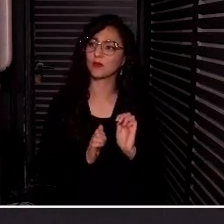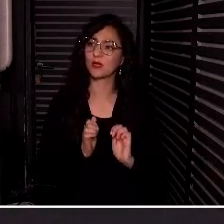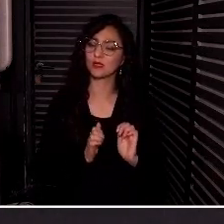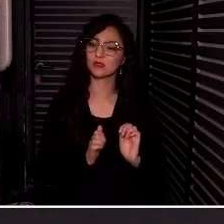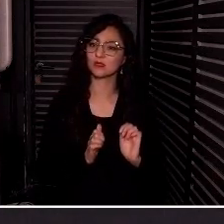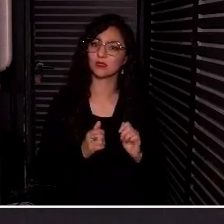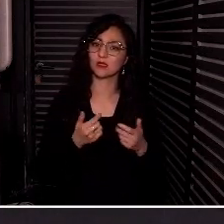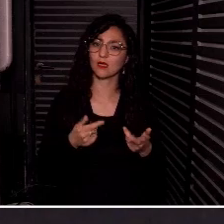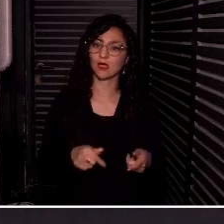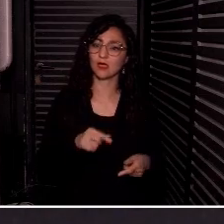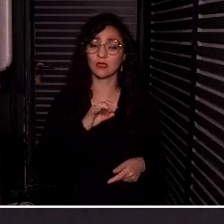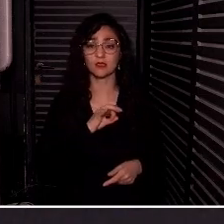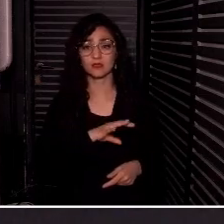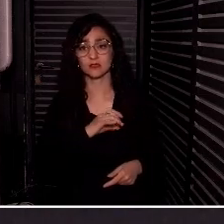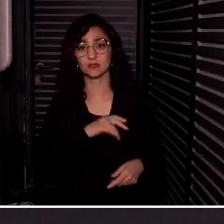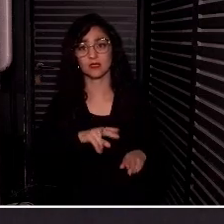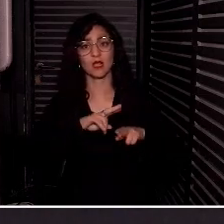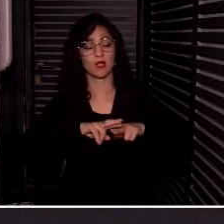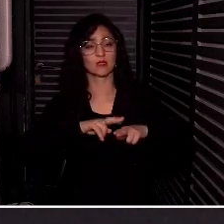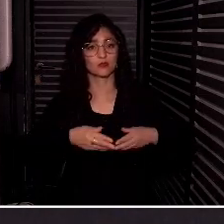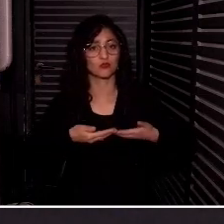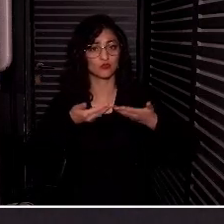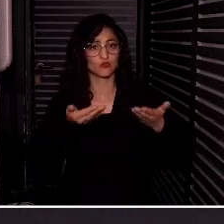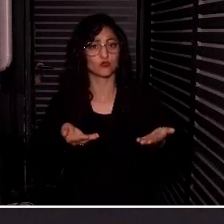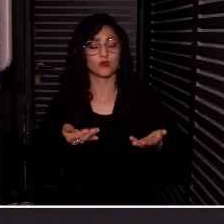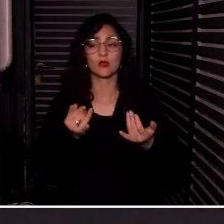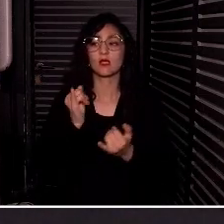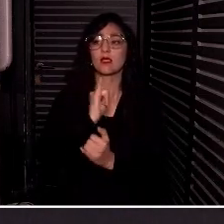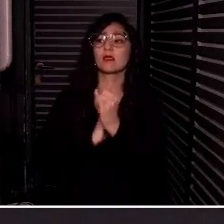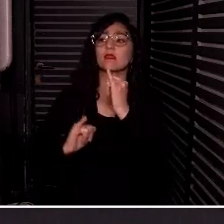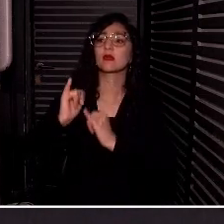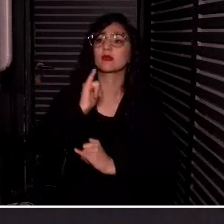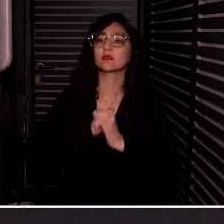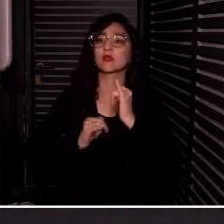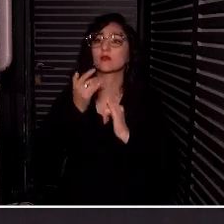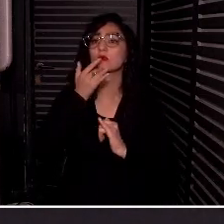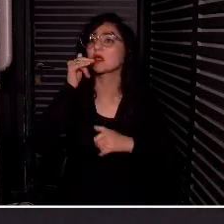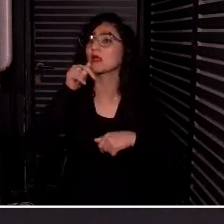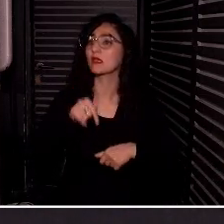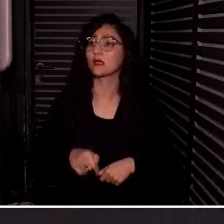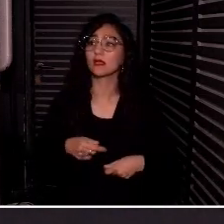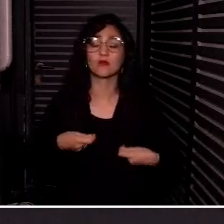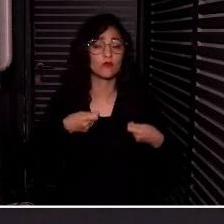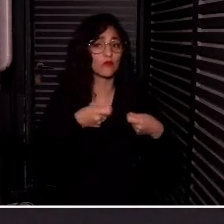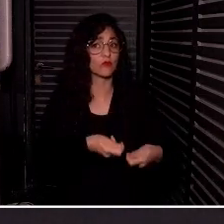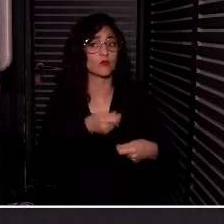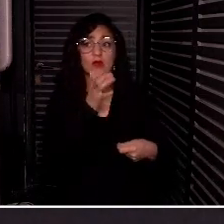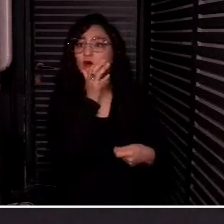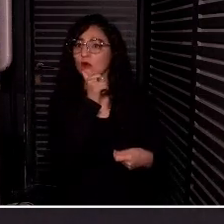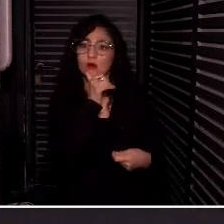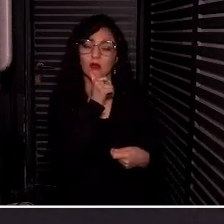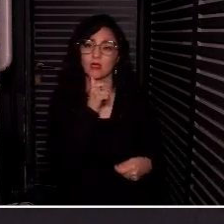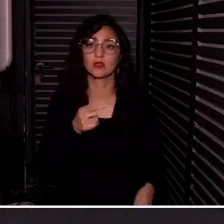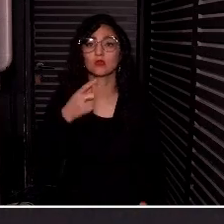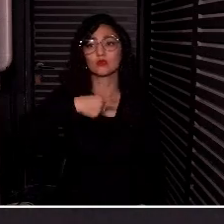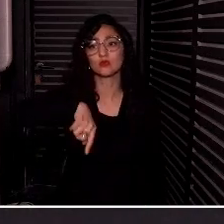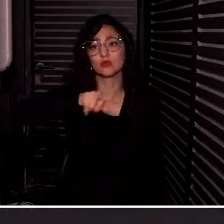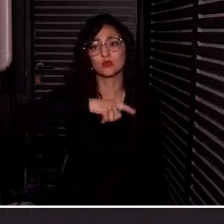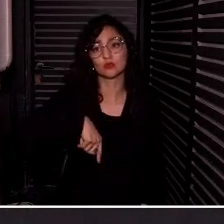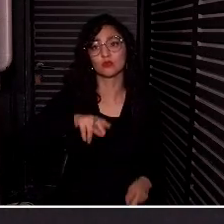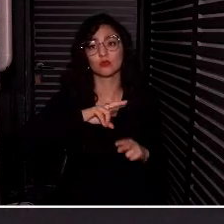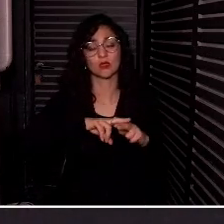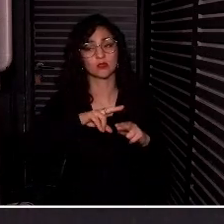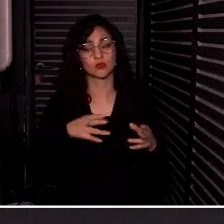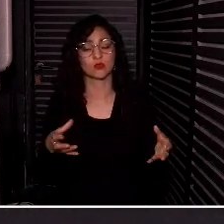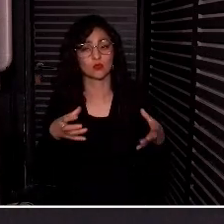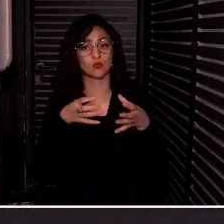base acá en chile produciendo para el mercado internacional justamente porque no encontramos financiamiento acá Venimos si somos parte de la